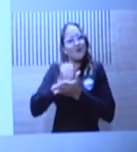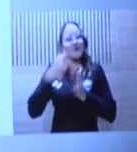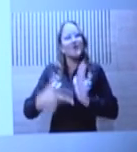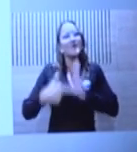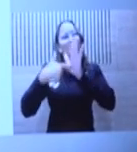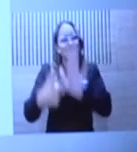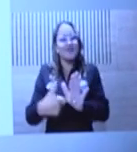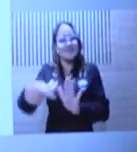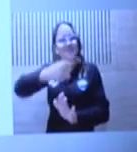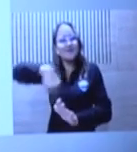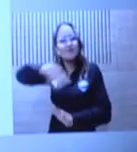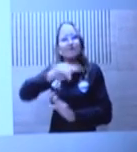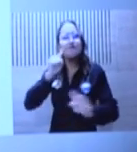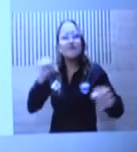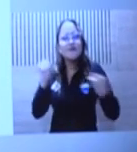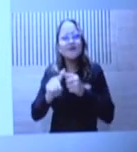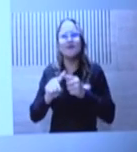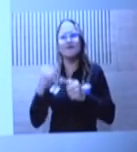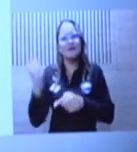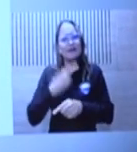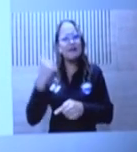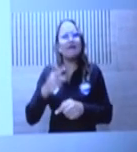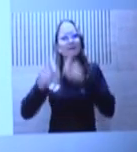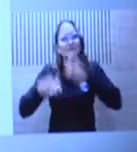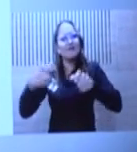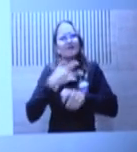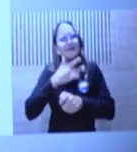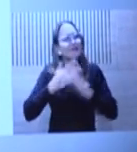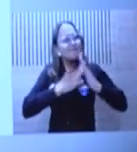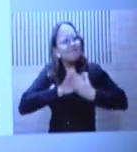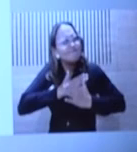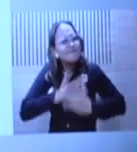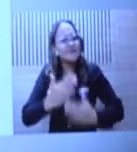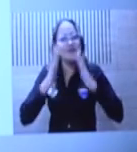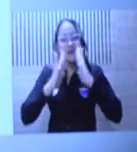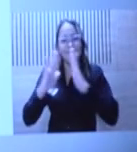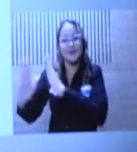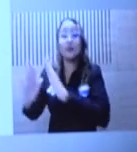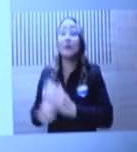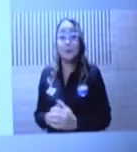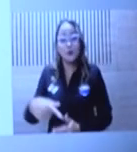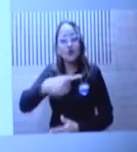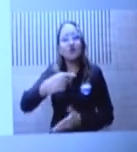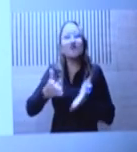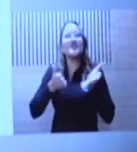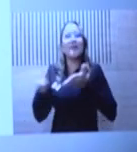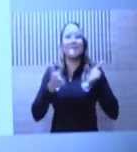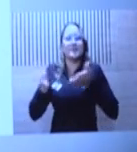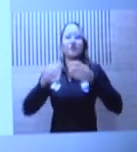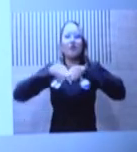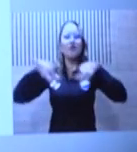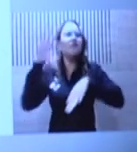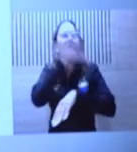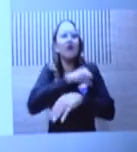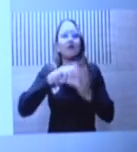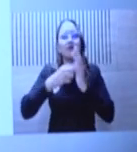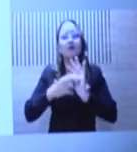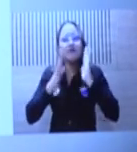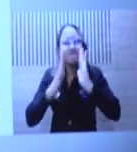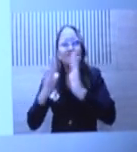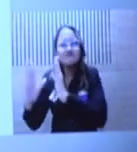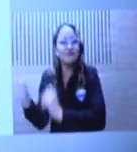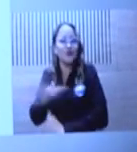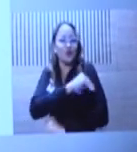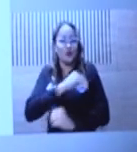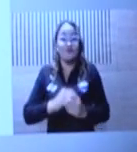con la gente que todo el mundo se sienta bien atendido porque es que aquí todos servimos empezando por los servidores públicos nos llamos servidores públicos para servir al público